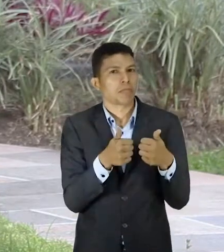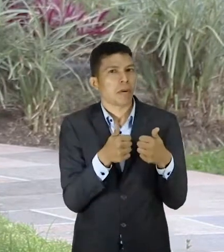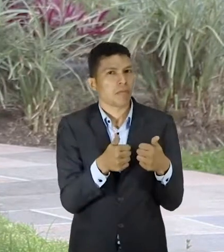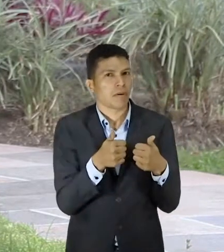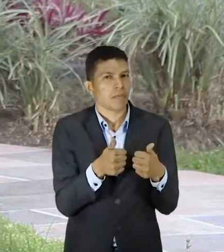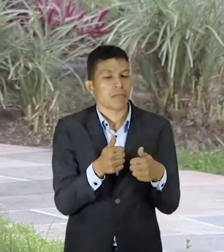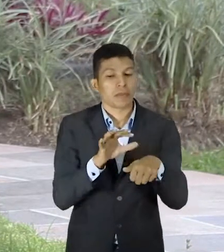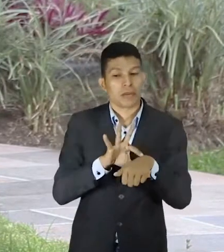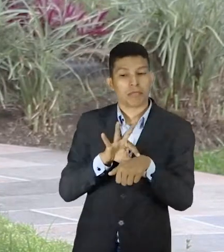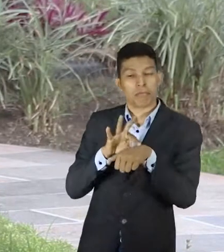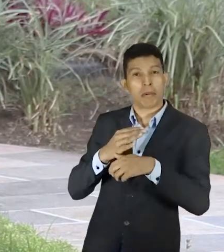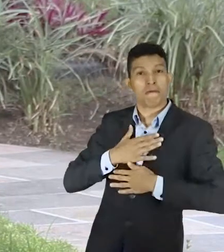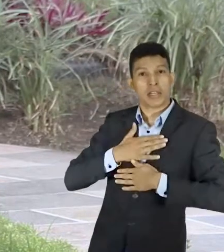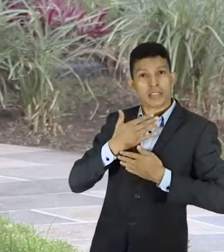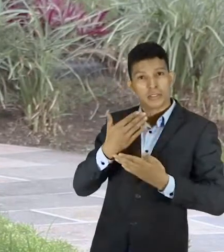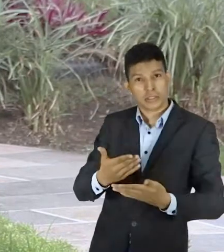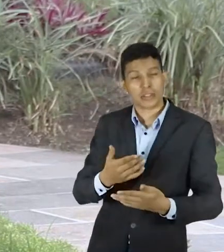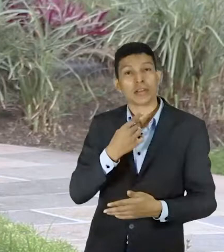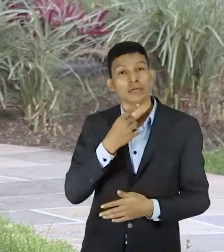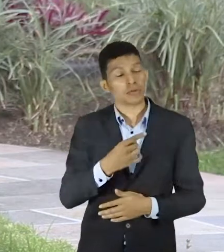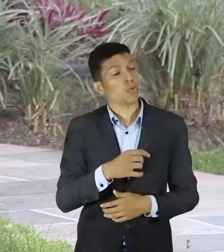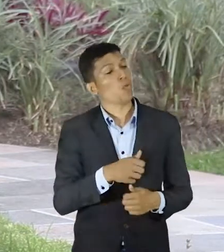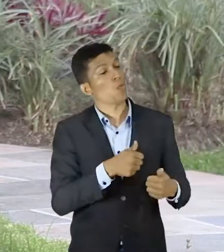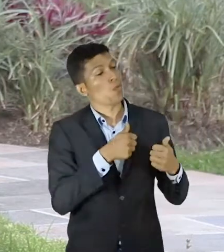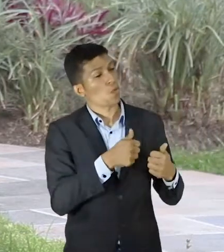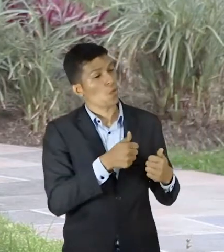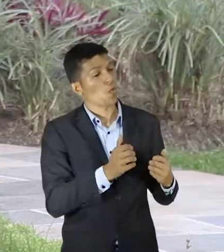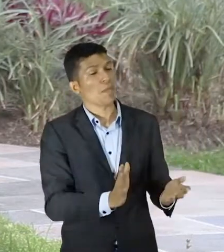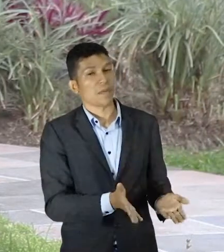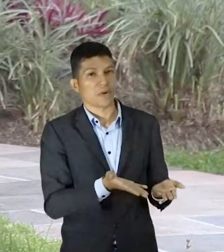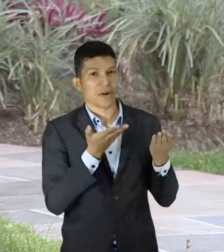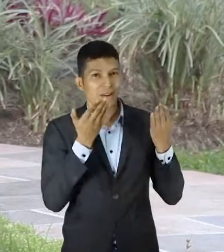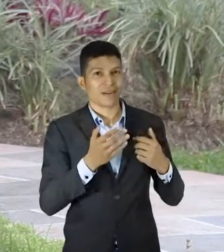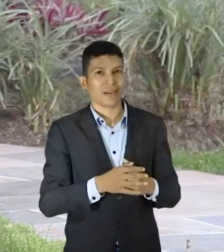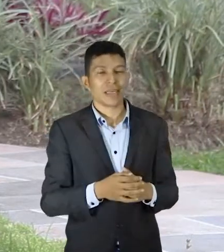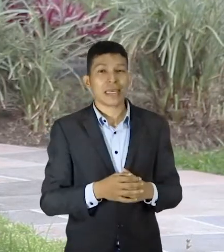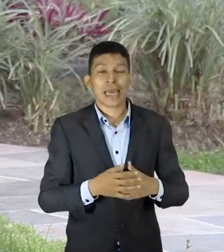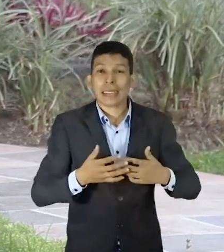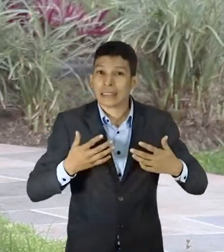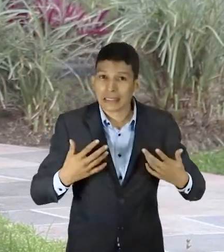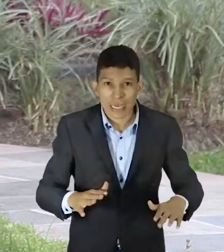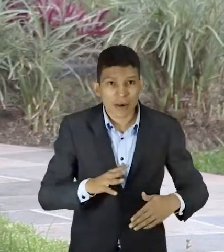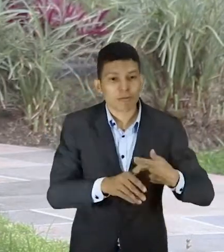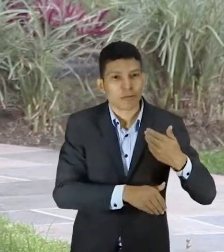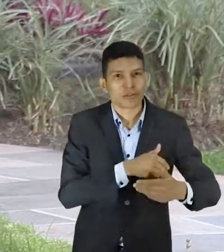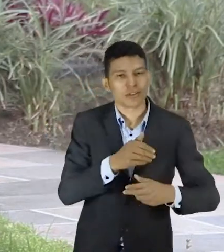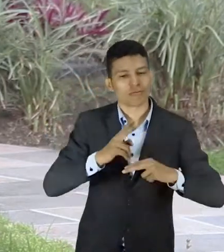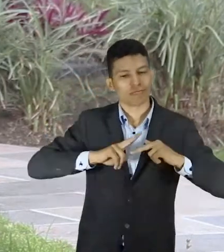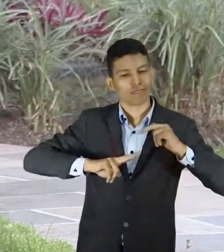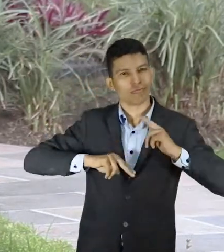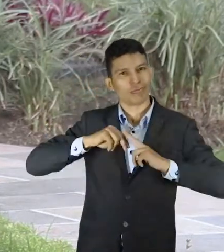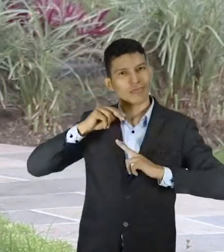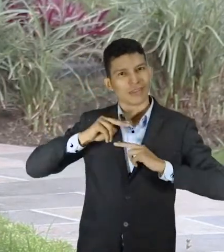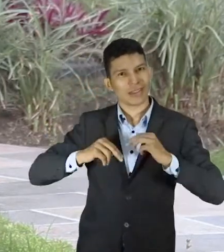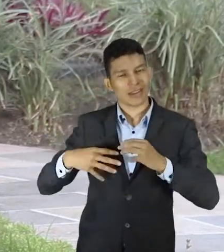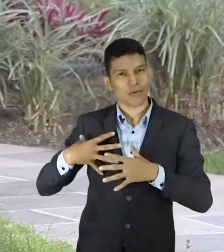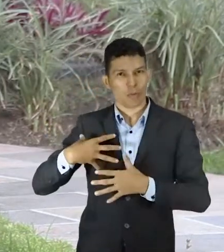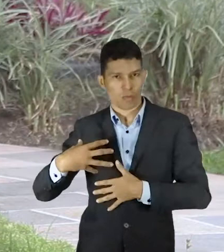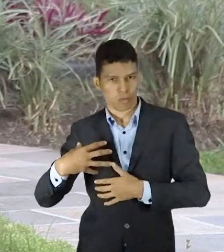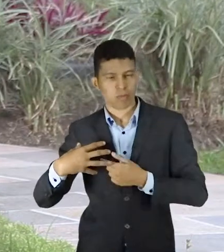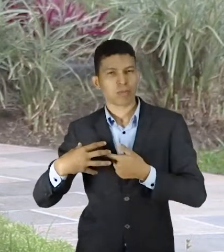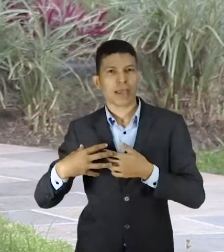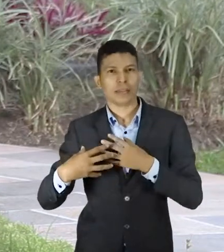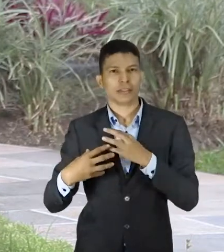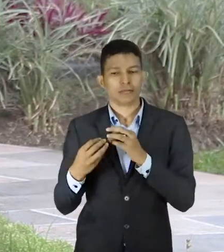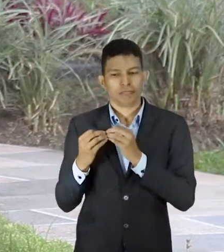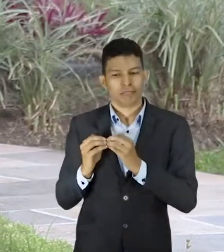sentir, sí, tengo más de 50 años, ya de pronto no estoy trabajando fijo en una